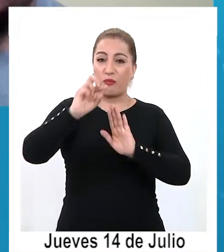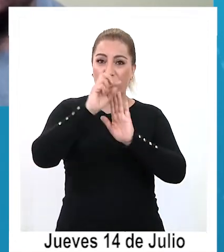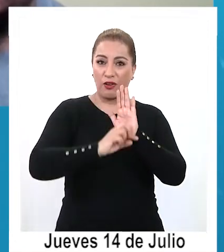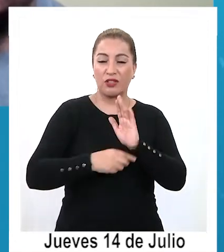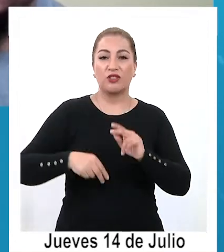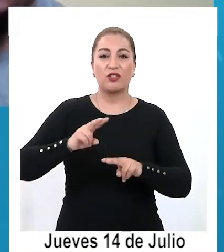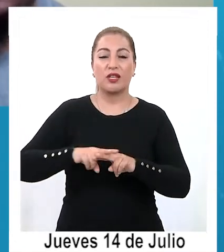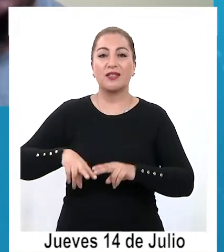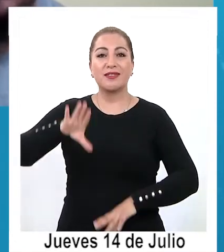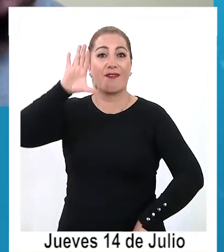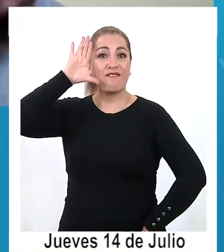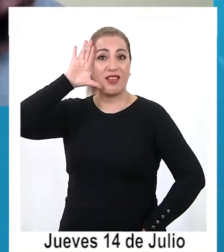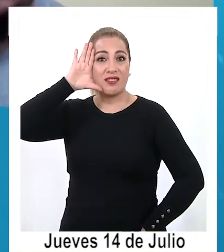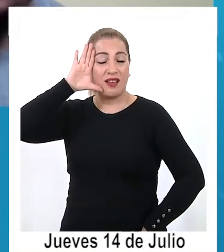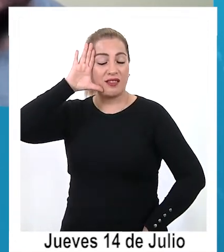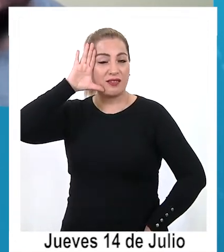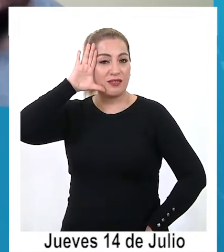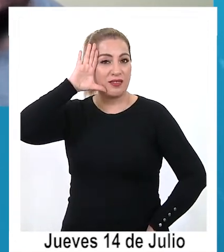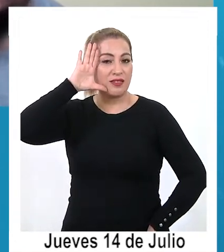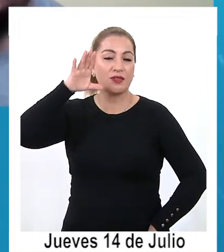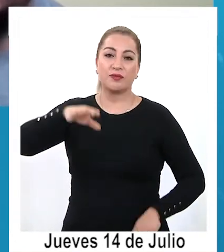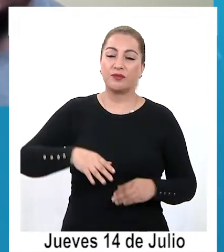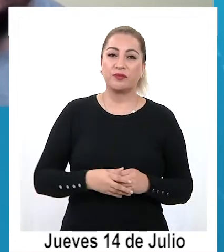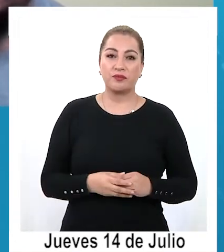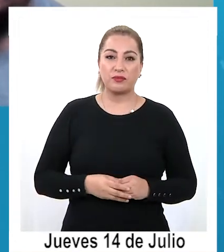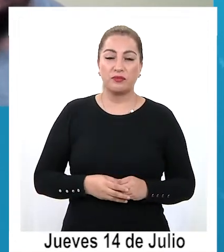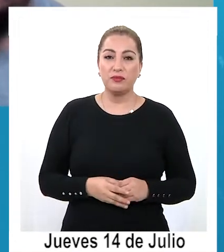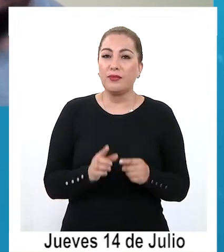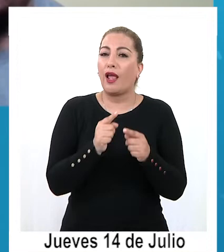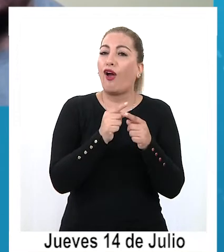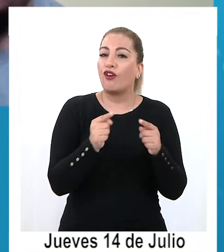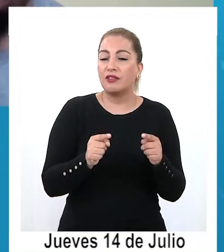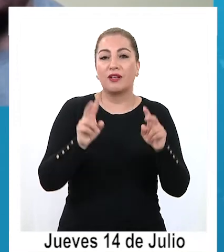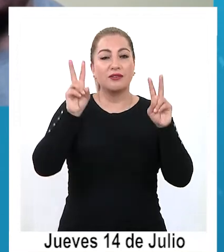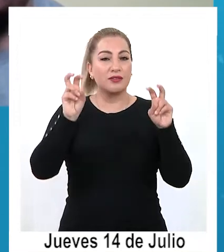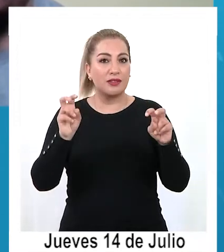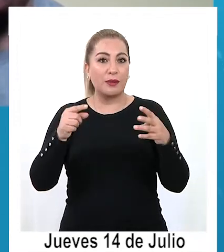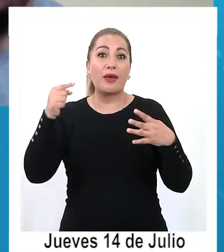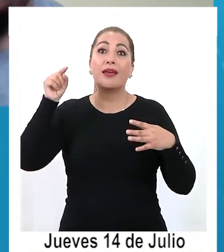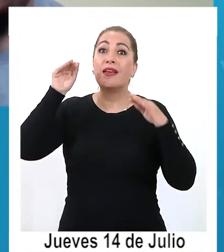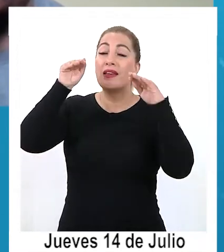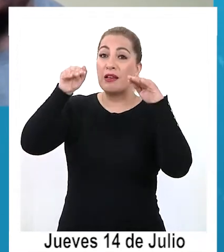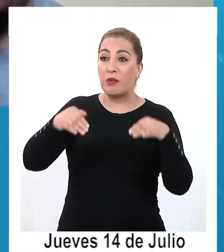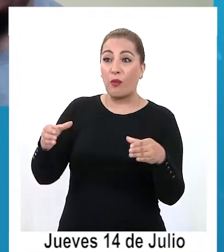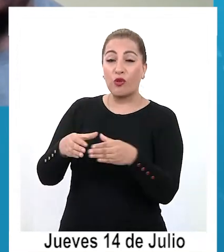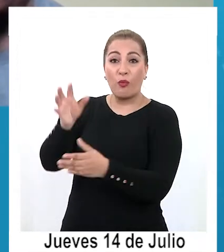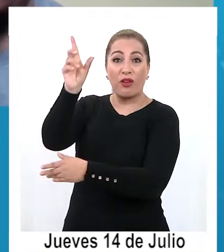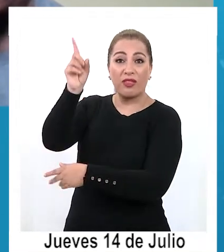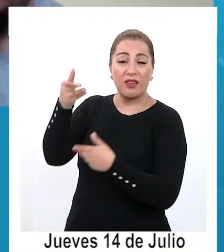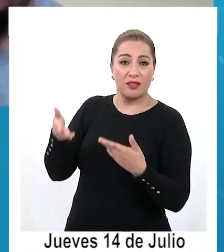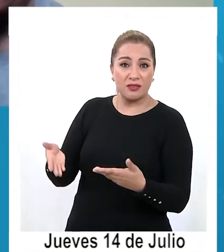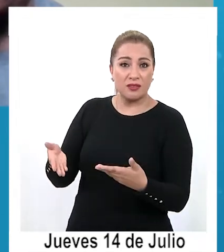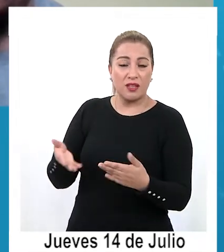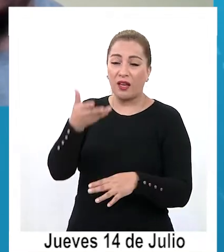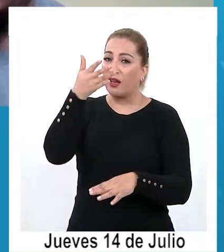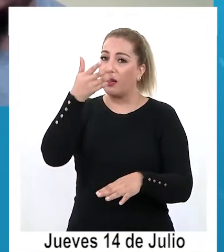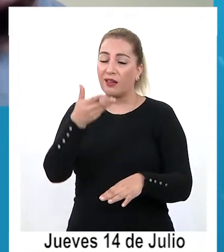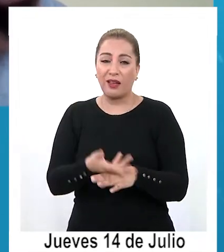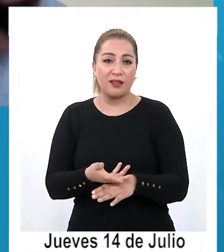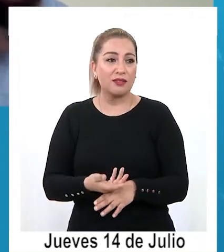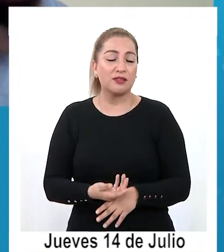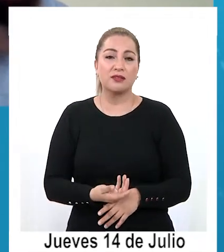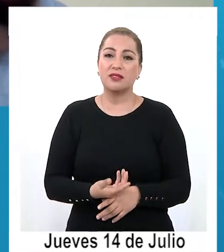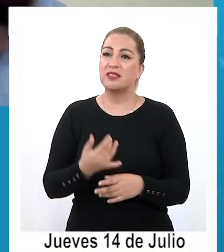hizo la presidenta Bachelet, entre otras materias. Entonces, ese mismo sector que ha ocupado sistemáticamente